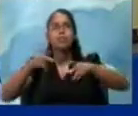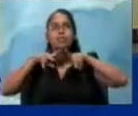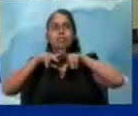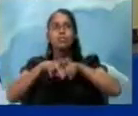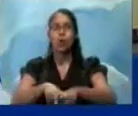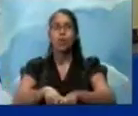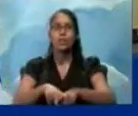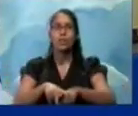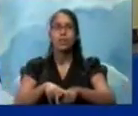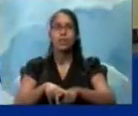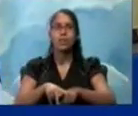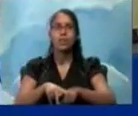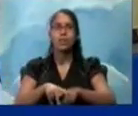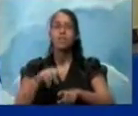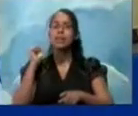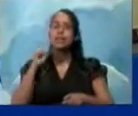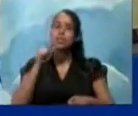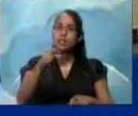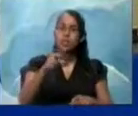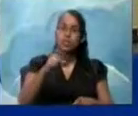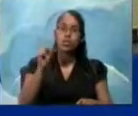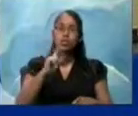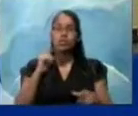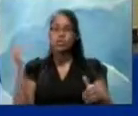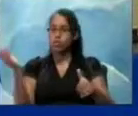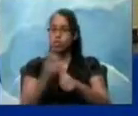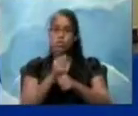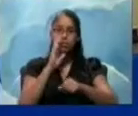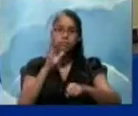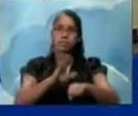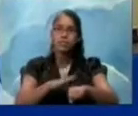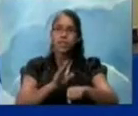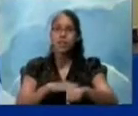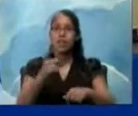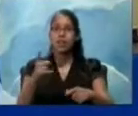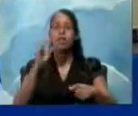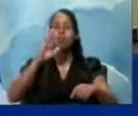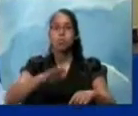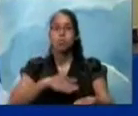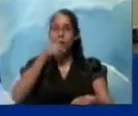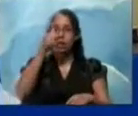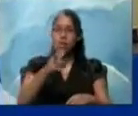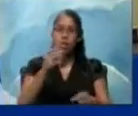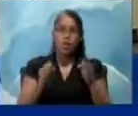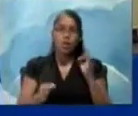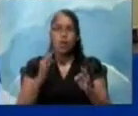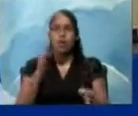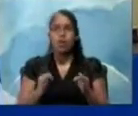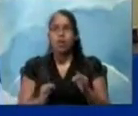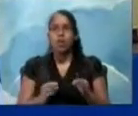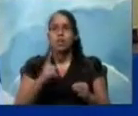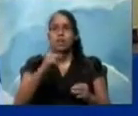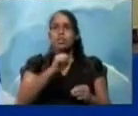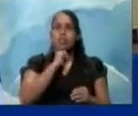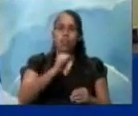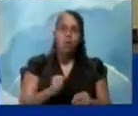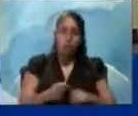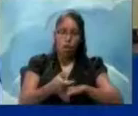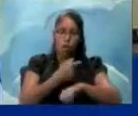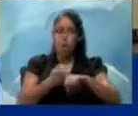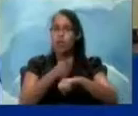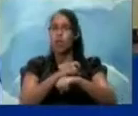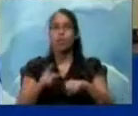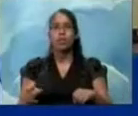condenaste? Si tú no encuentras delito y tú eres el juez y tú eres el